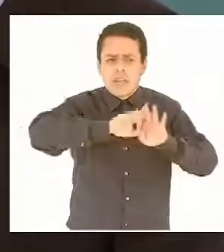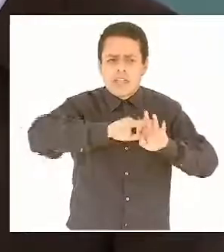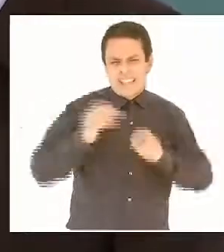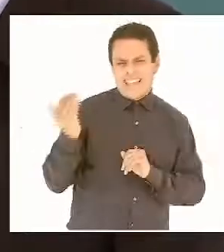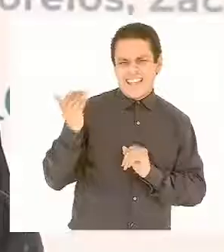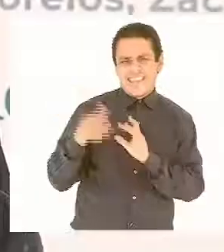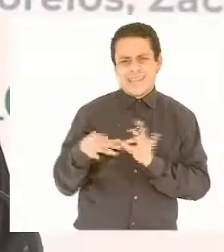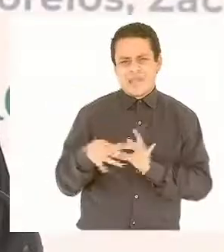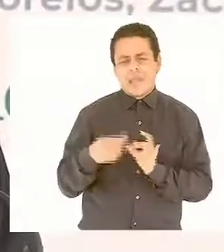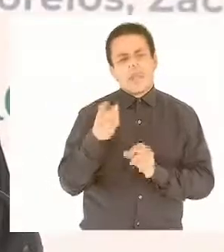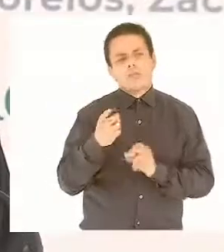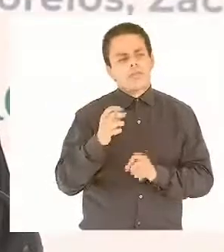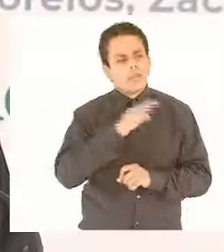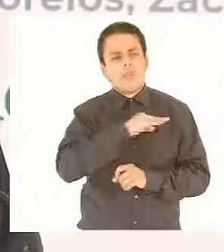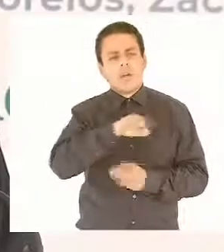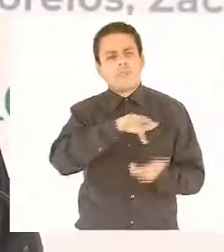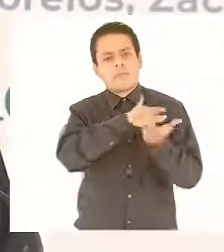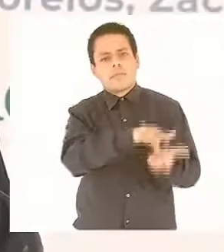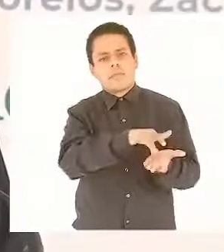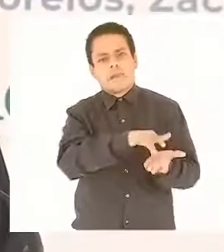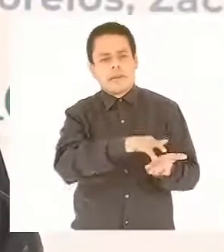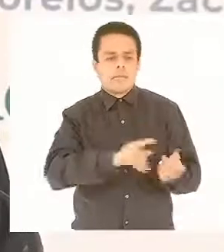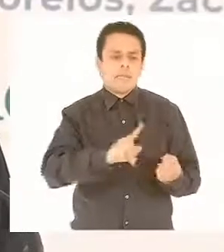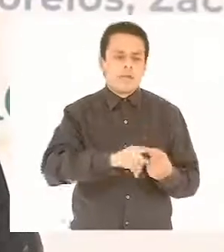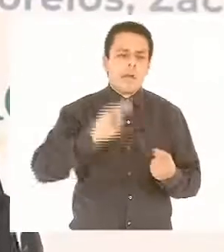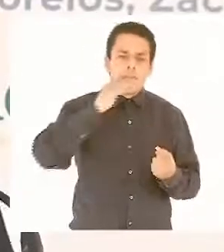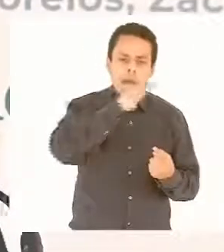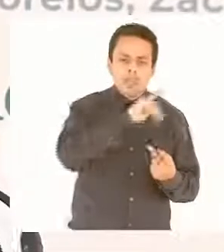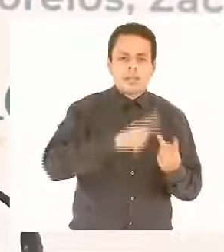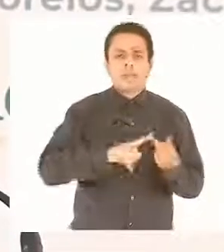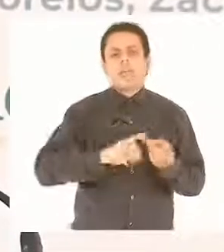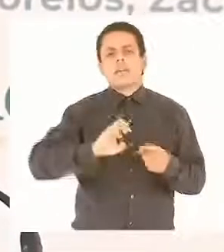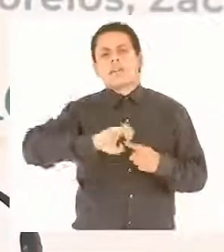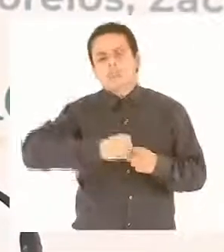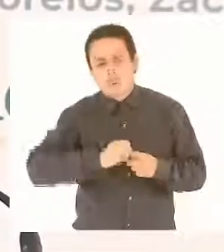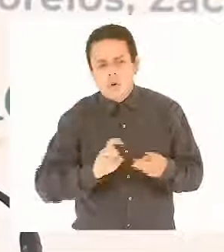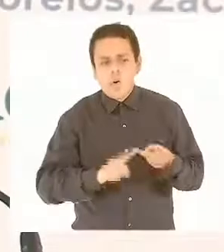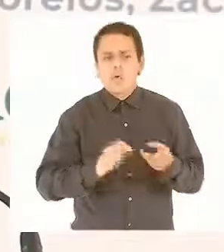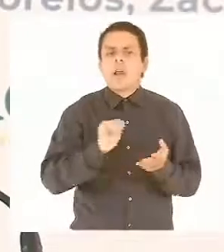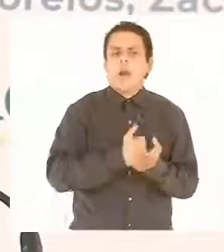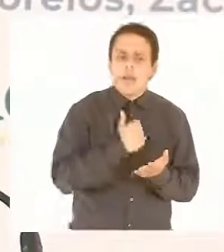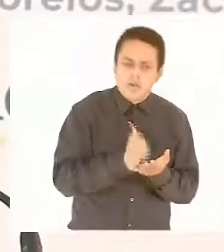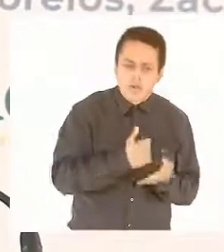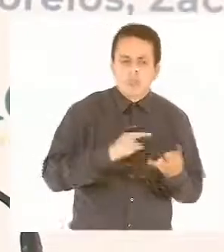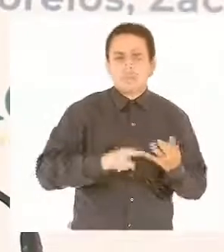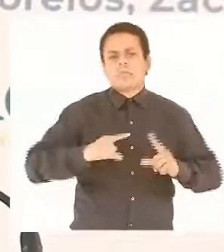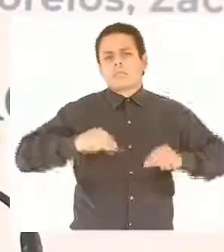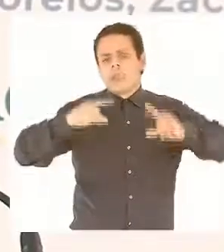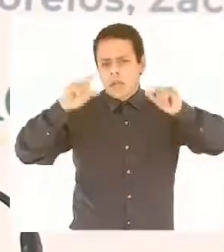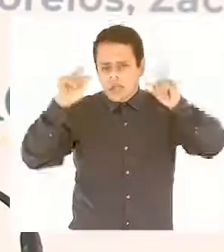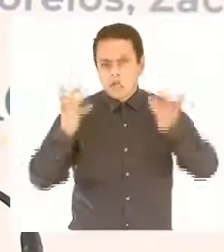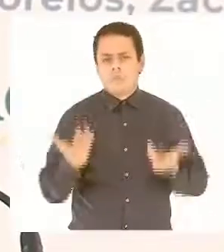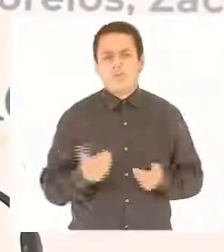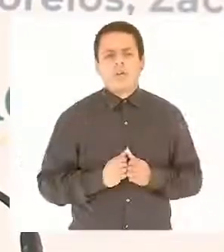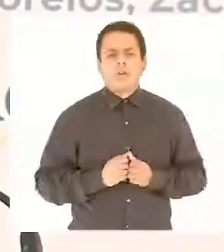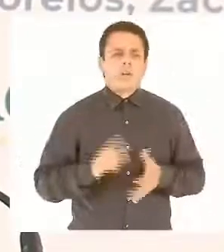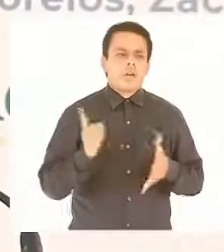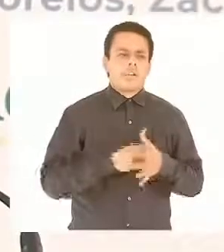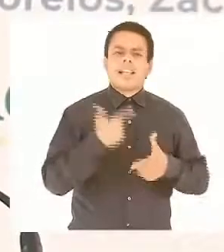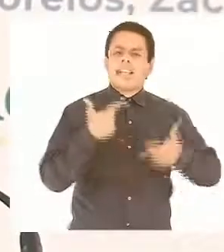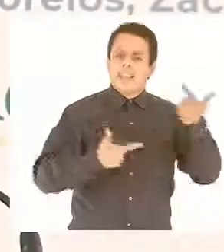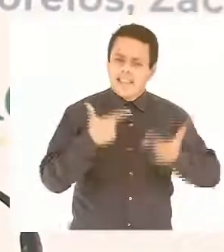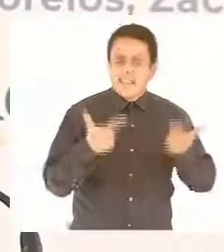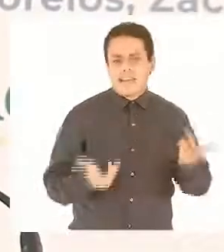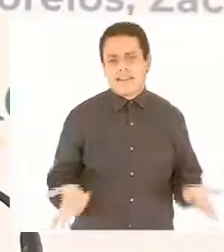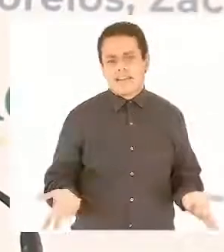se menciona, para el maíz, para el frijol, para el arroz, para el trigo, para la leche.